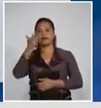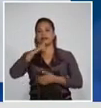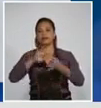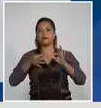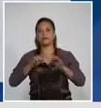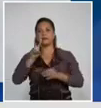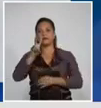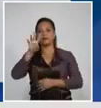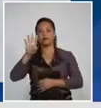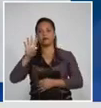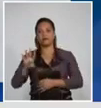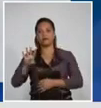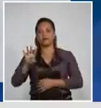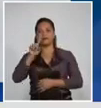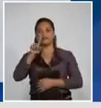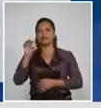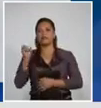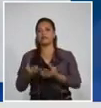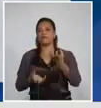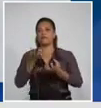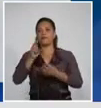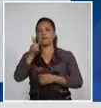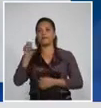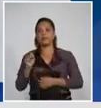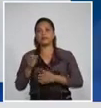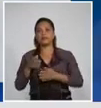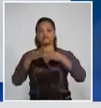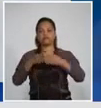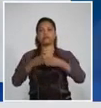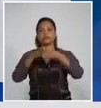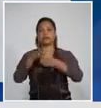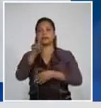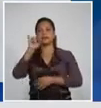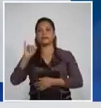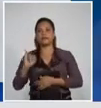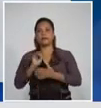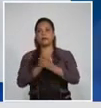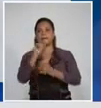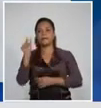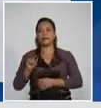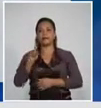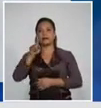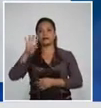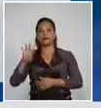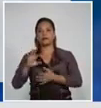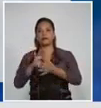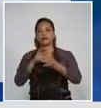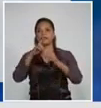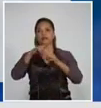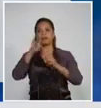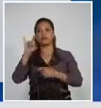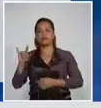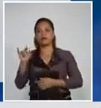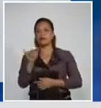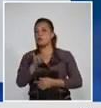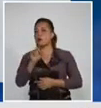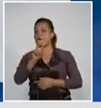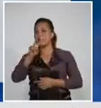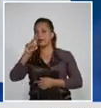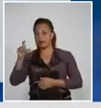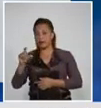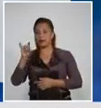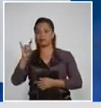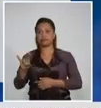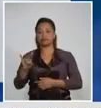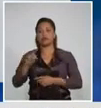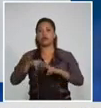20, Granma, 16, Mayabeque, 14, Guantánamo, 9, igual que Villa Clara, Holguín, 8, Ciego